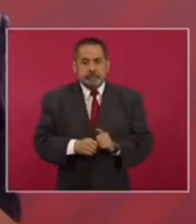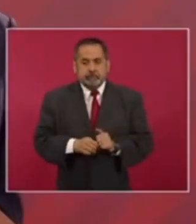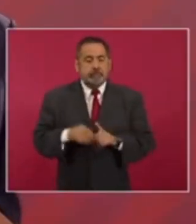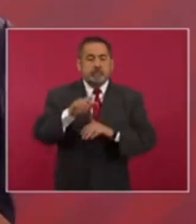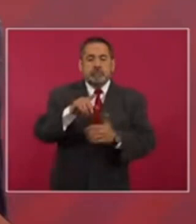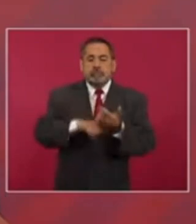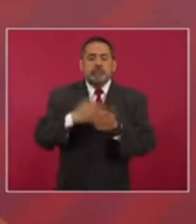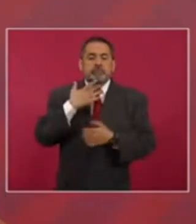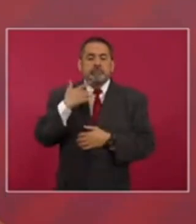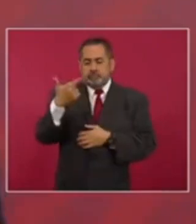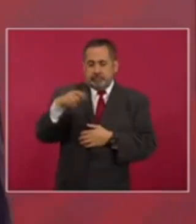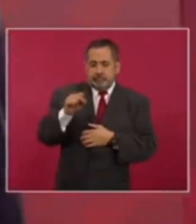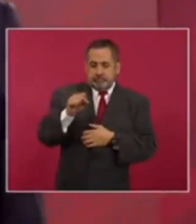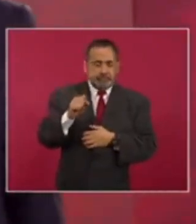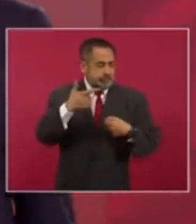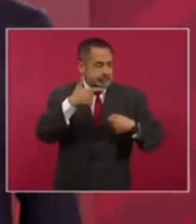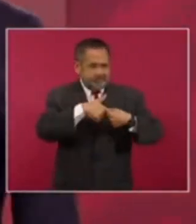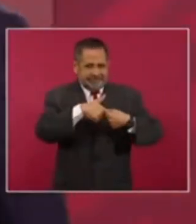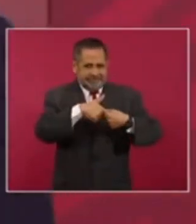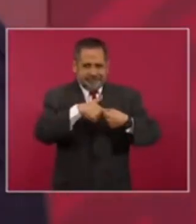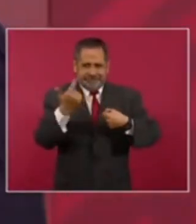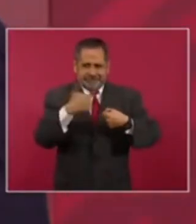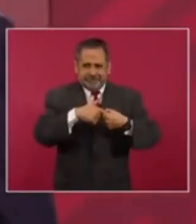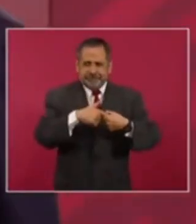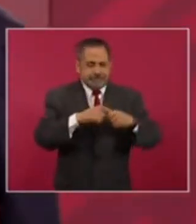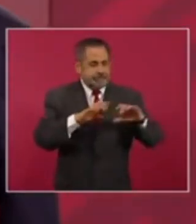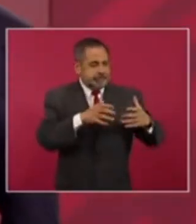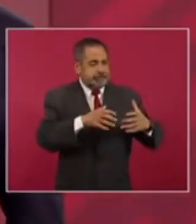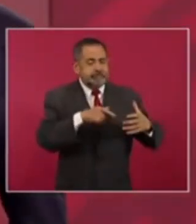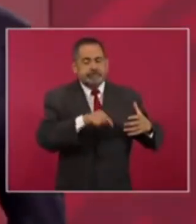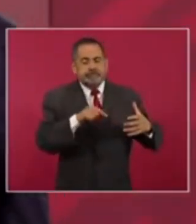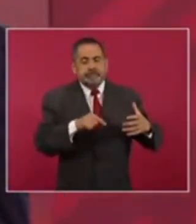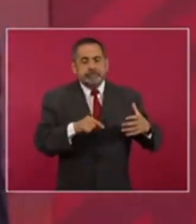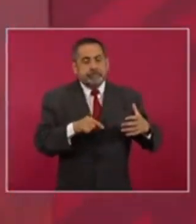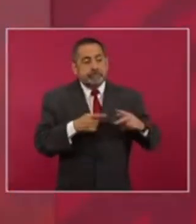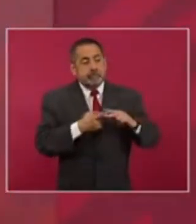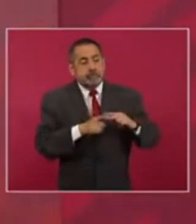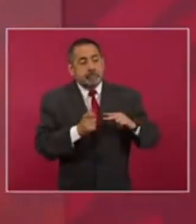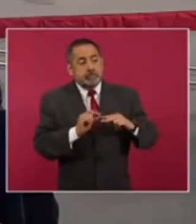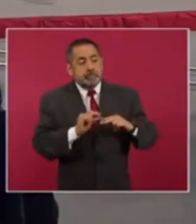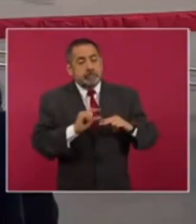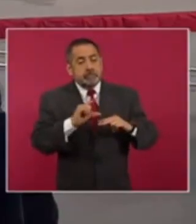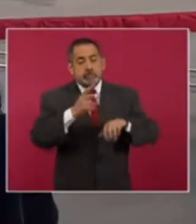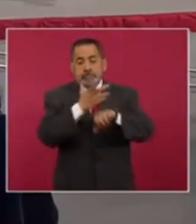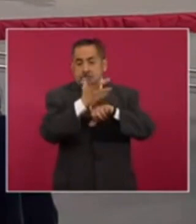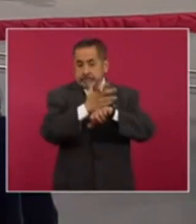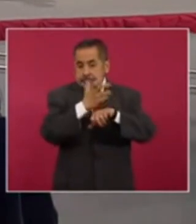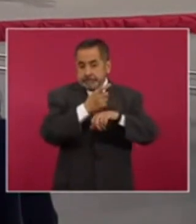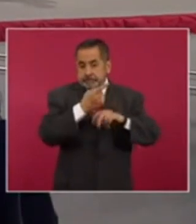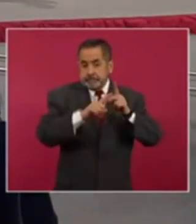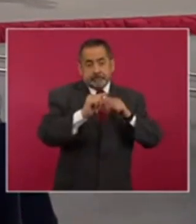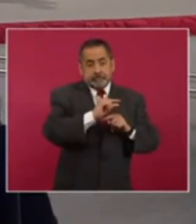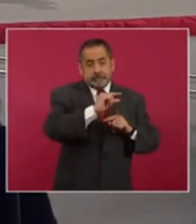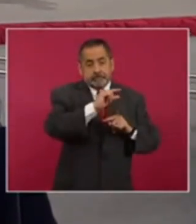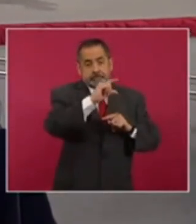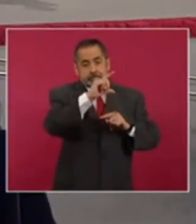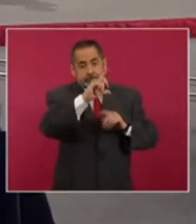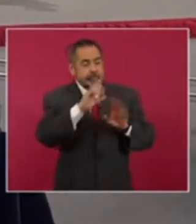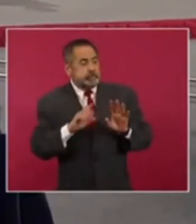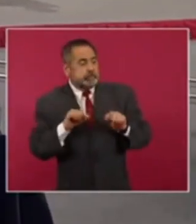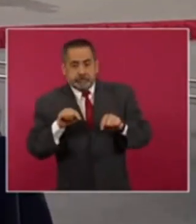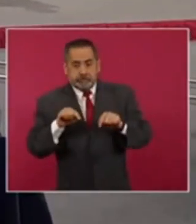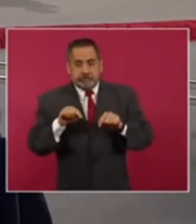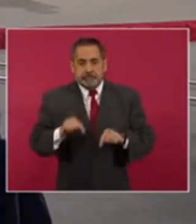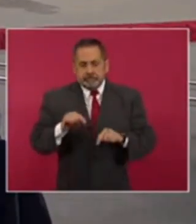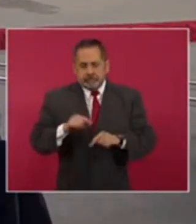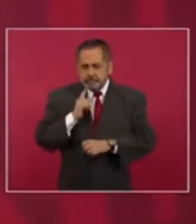las gasolinas, cuando empieza el aumento del precio de las gasolinas en Estados Unidos, aquí